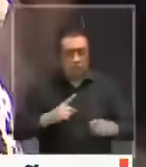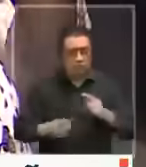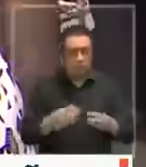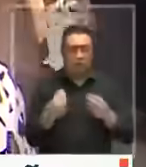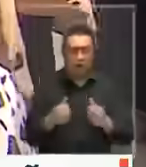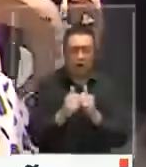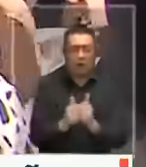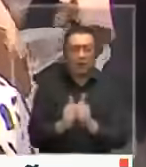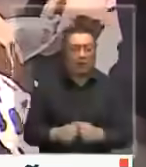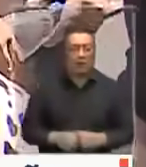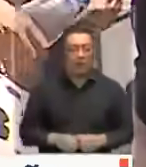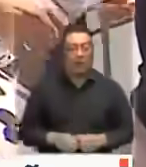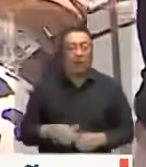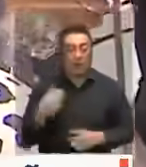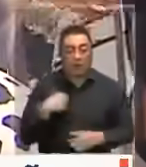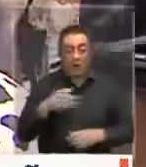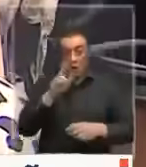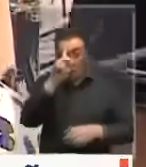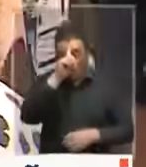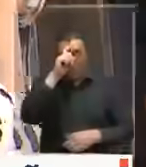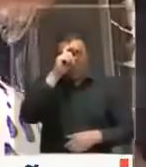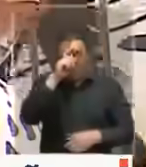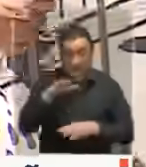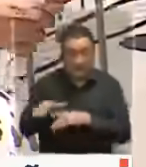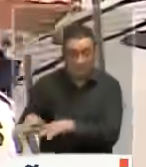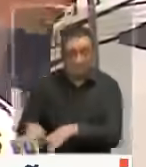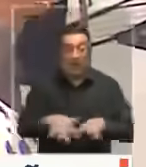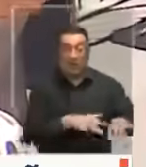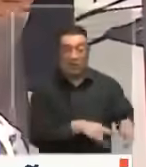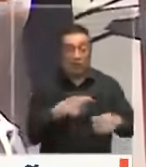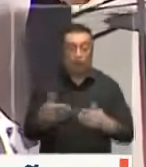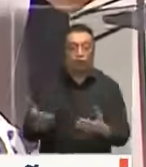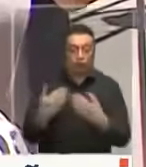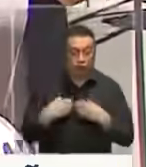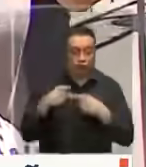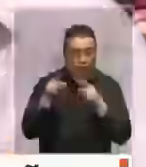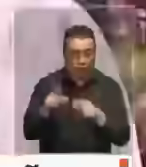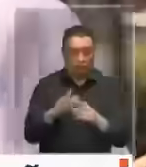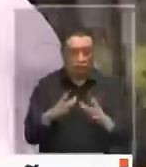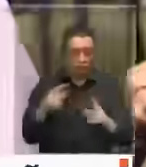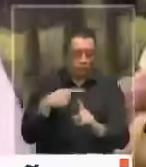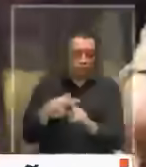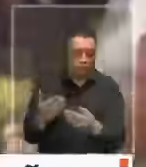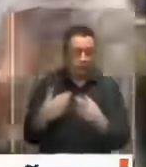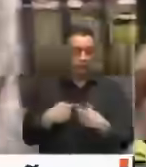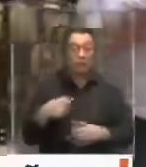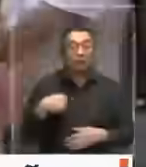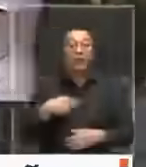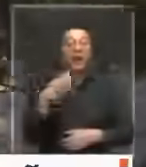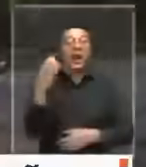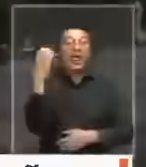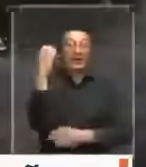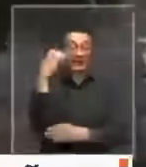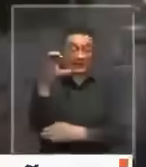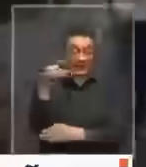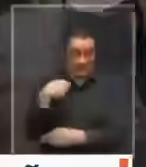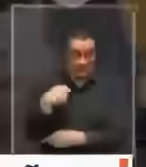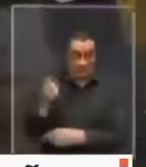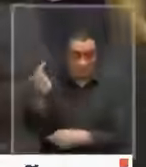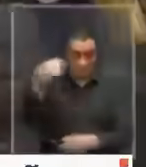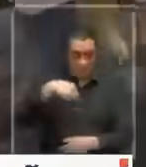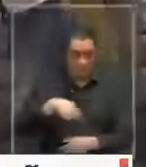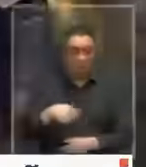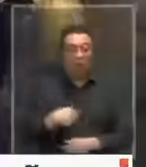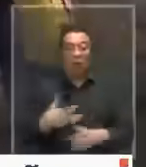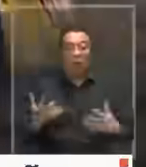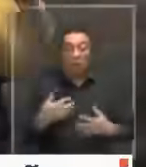Nos entregó el hospital de Rapa Nui en la isla, fuimos presentes de eso, que fue un gran aporte. ¿De La Serena? ¿Y por qué viene La Serena? Porque me